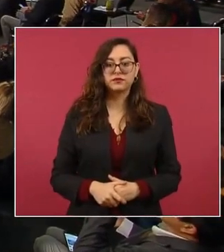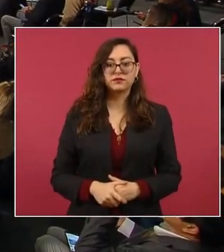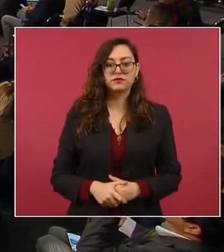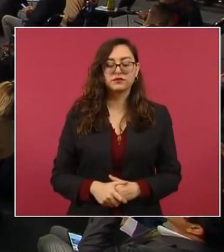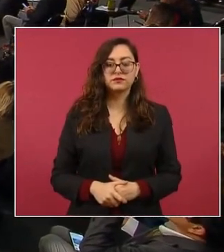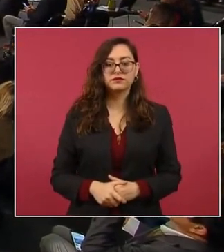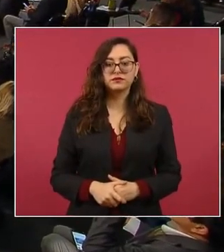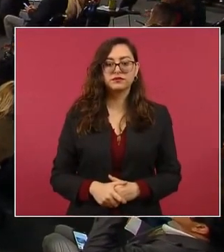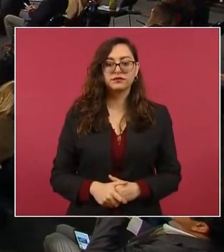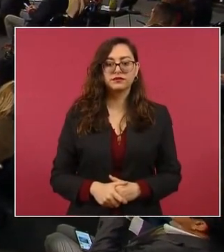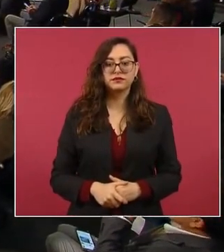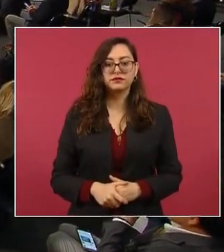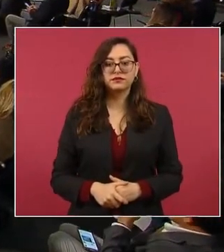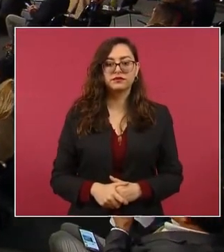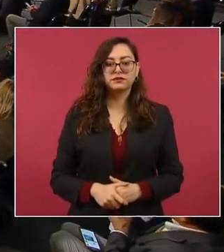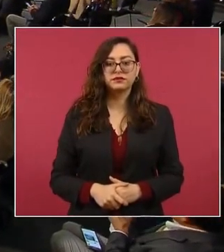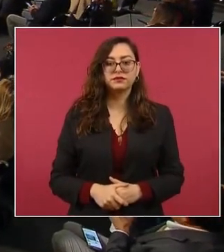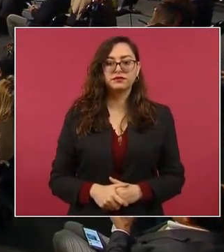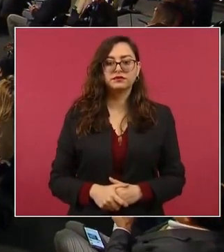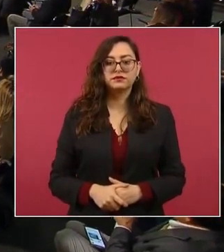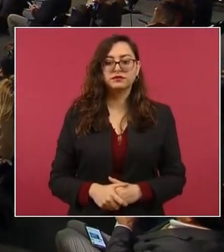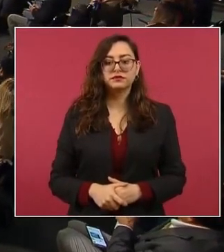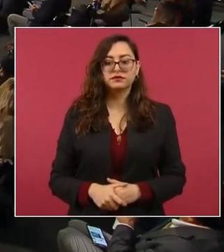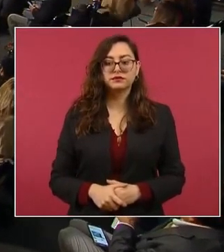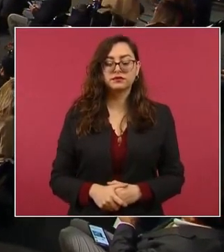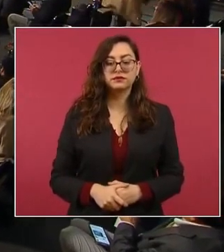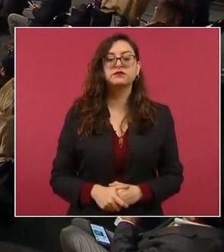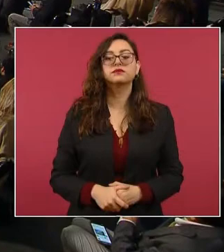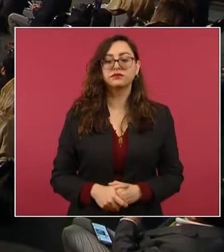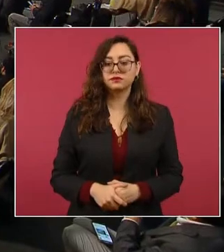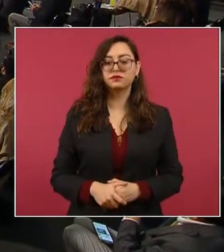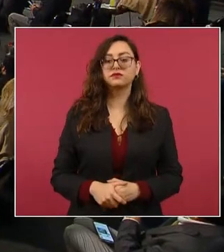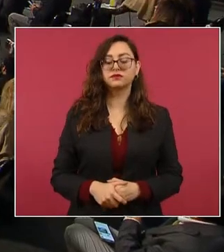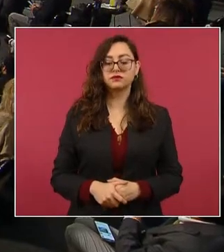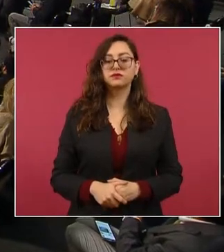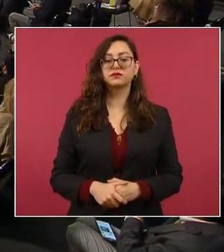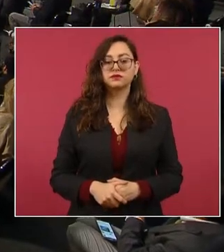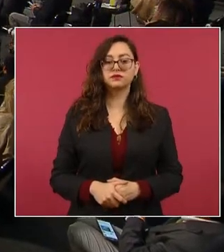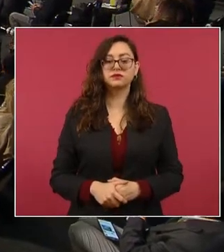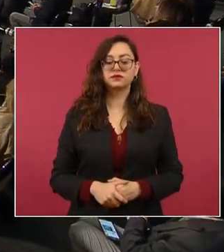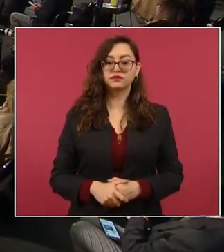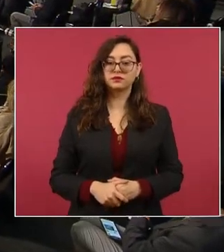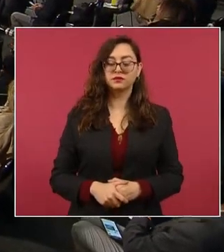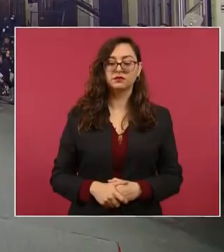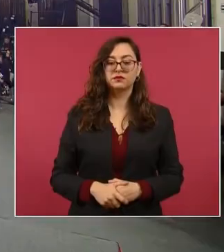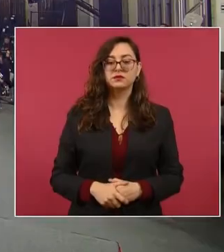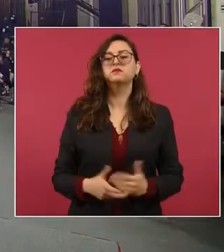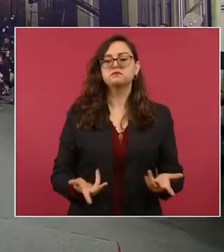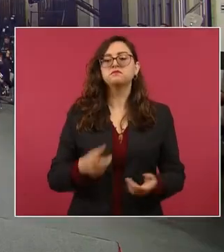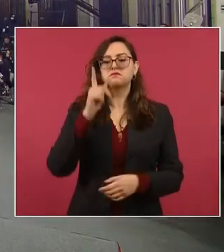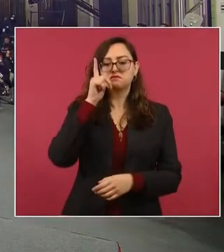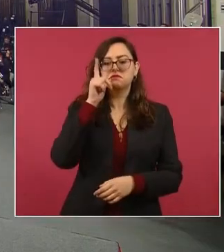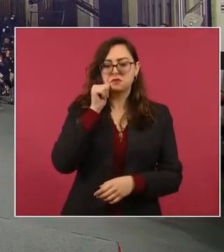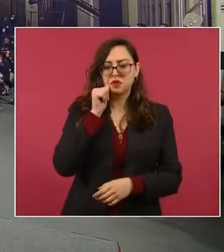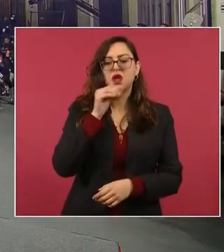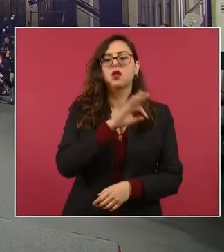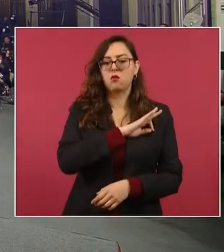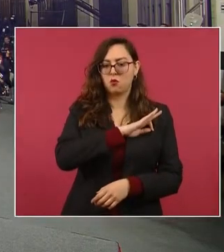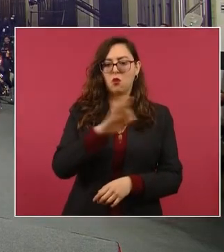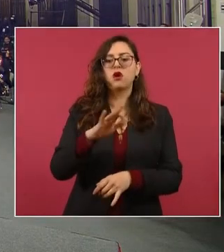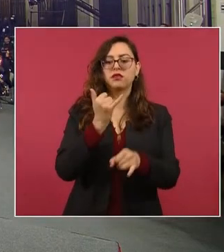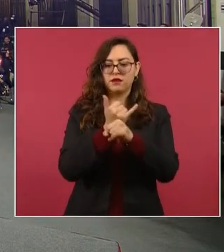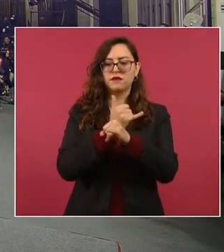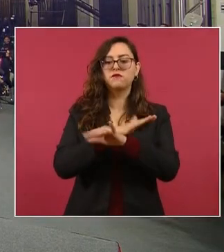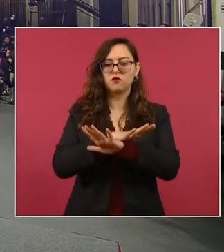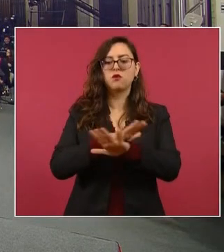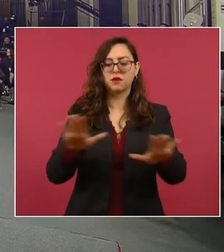Ah, sí. Sí, mañana se va a informar